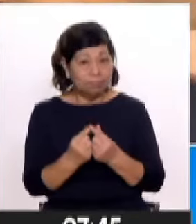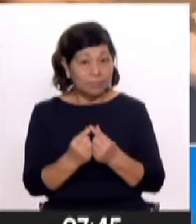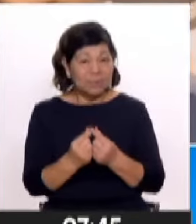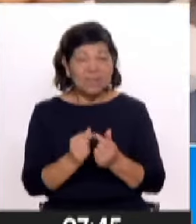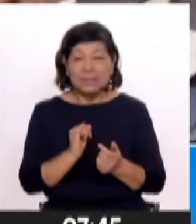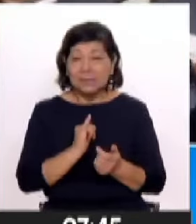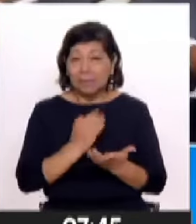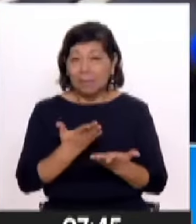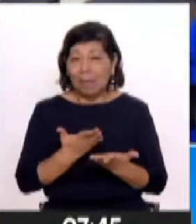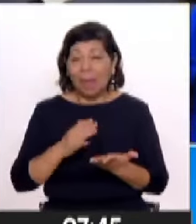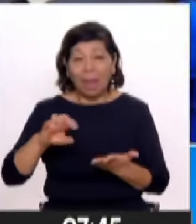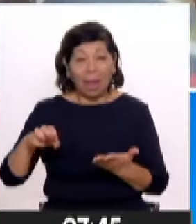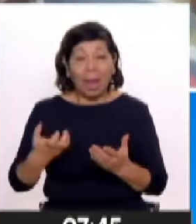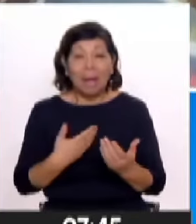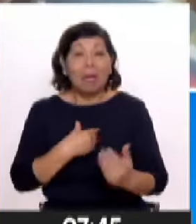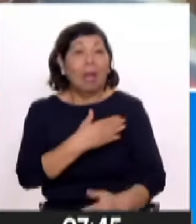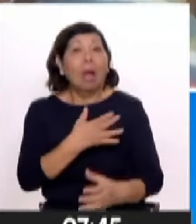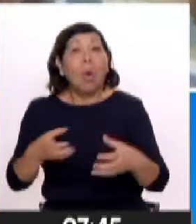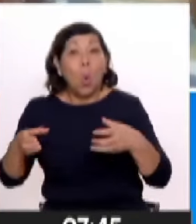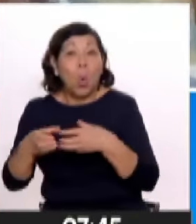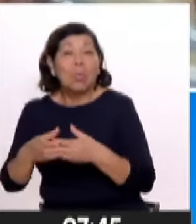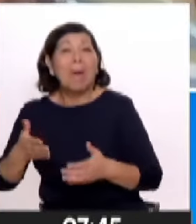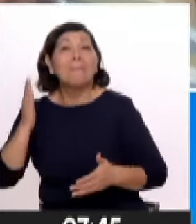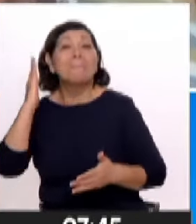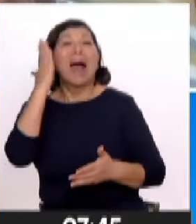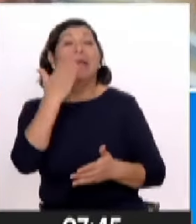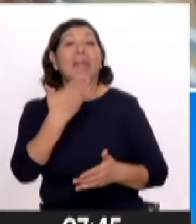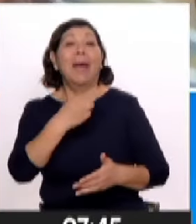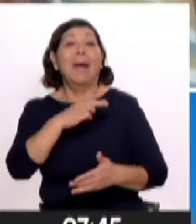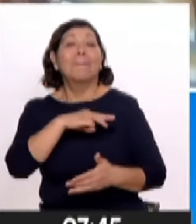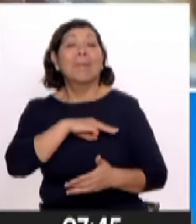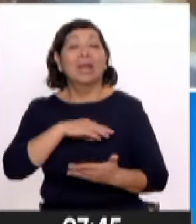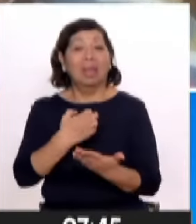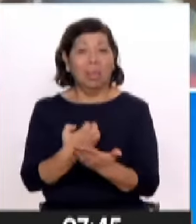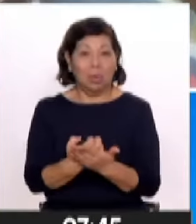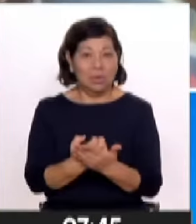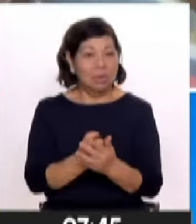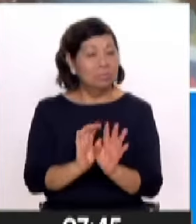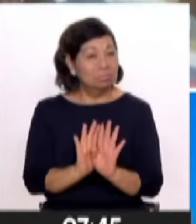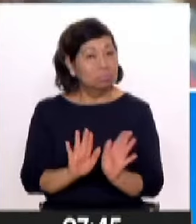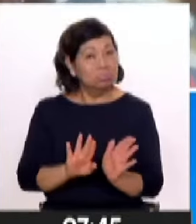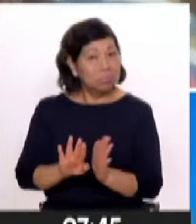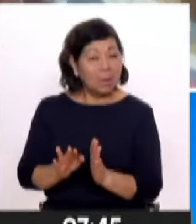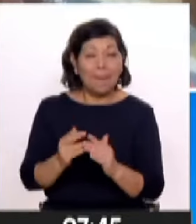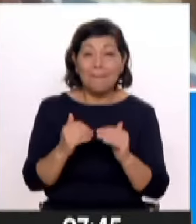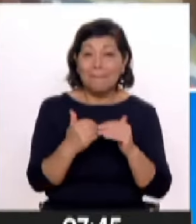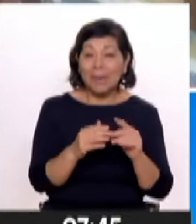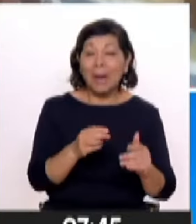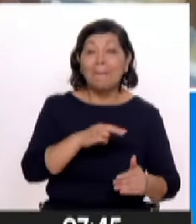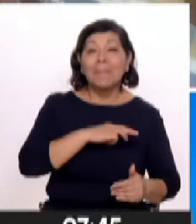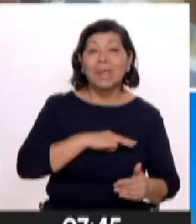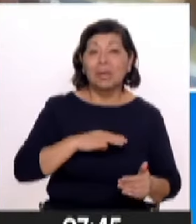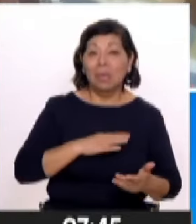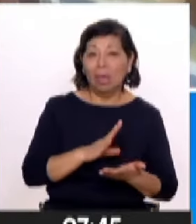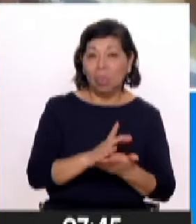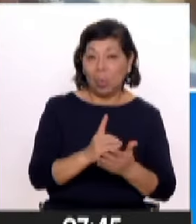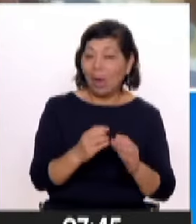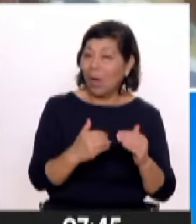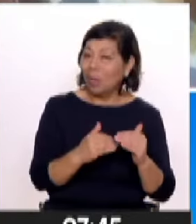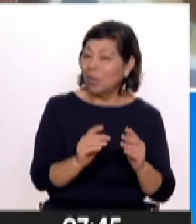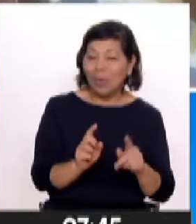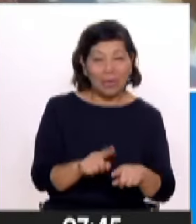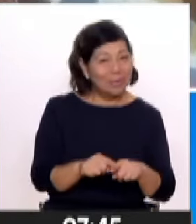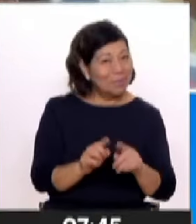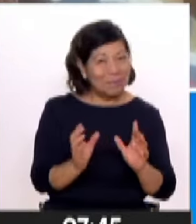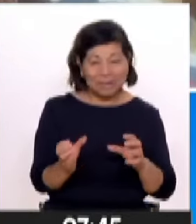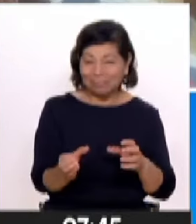una entidad del Poder Ejecutivo. En ese sentido, el Ministerio de Educación puede verse limitado porque ya la SUNEDU no